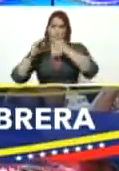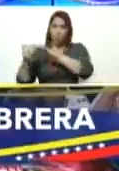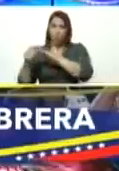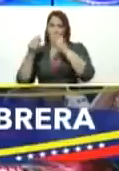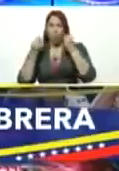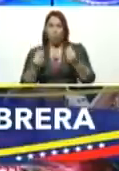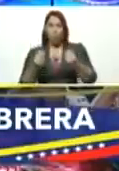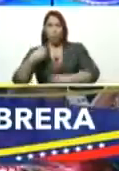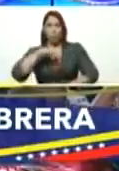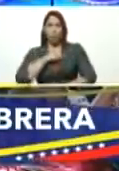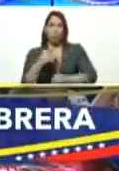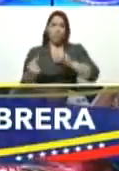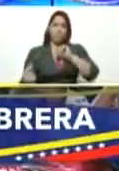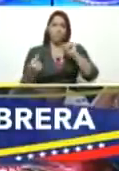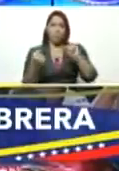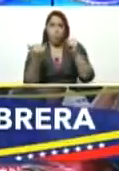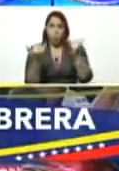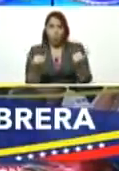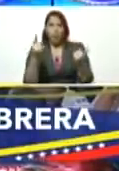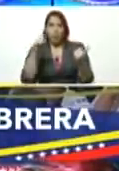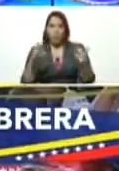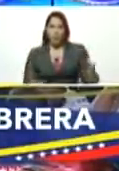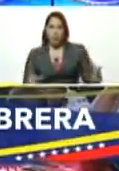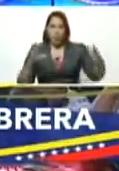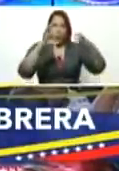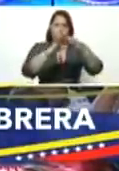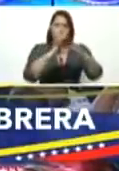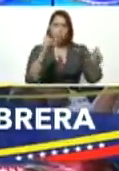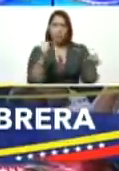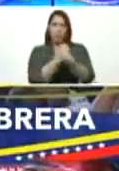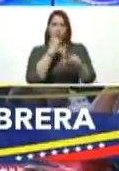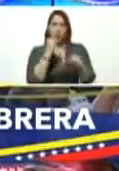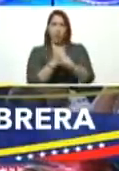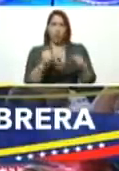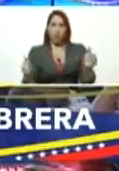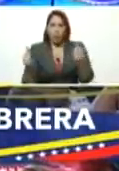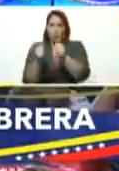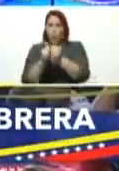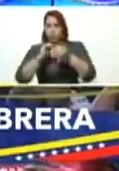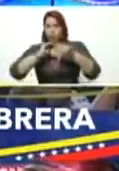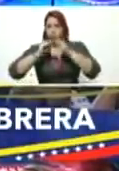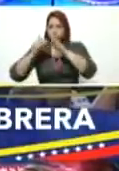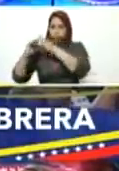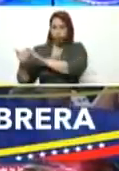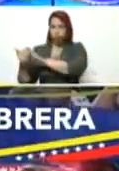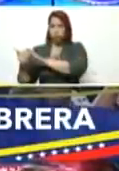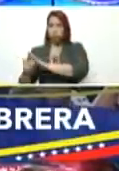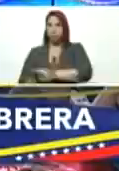debatimos recientemente la unión de la clase obrera con las comunas